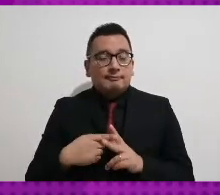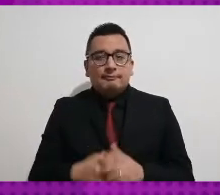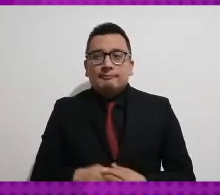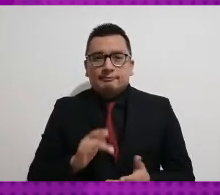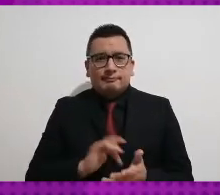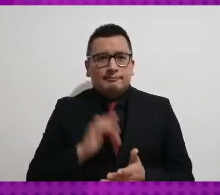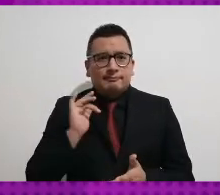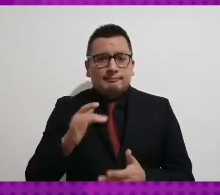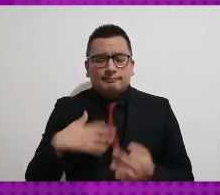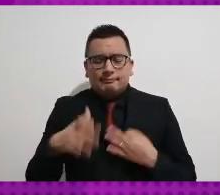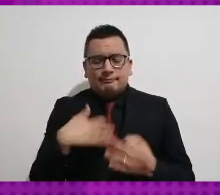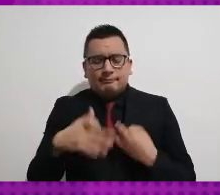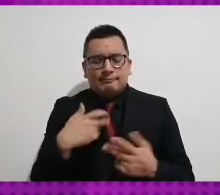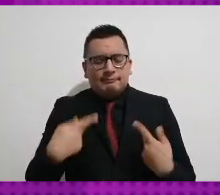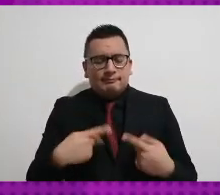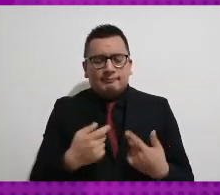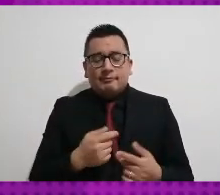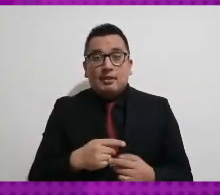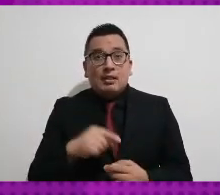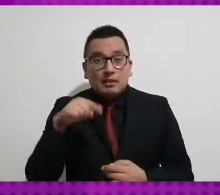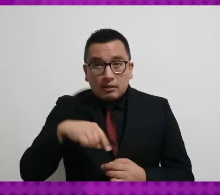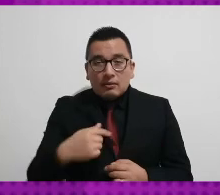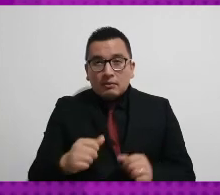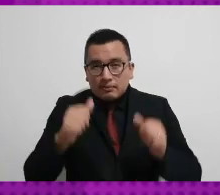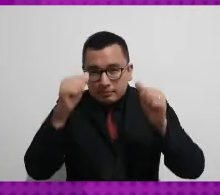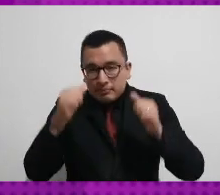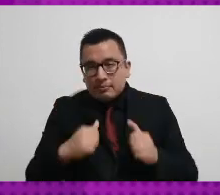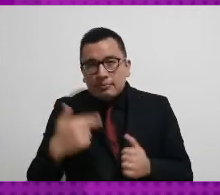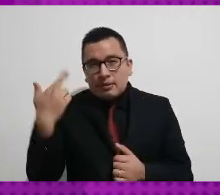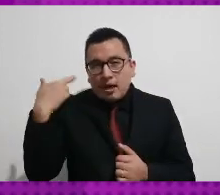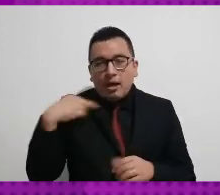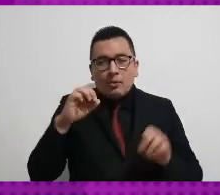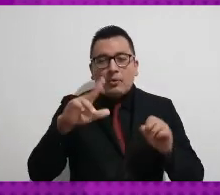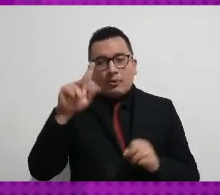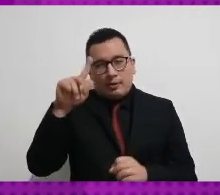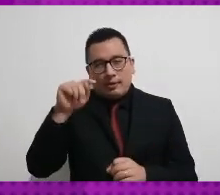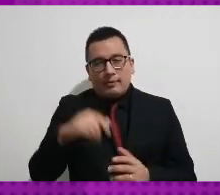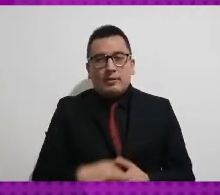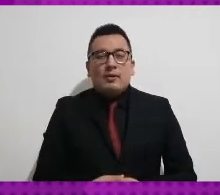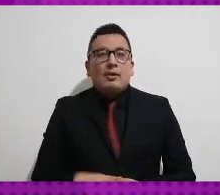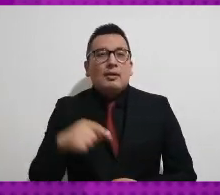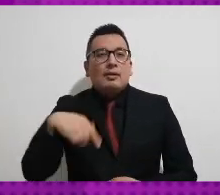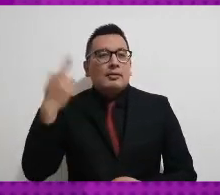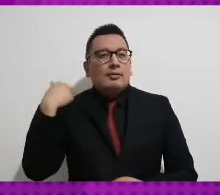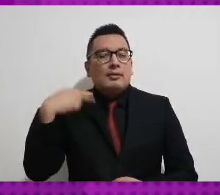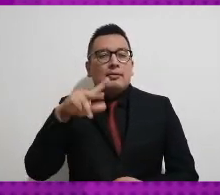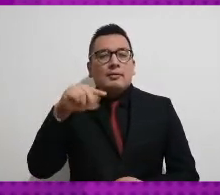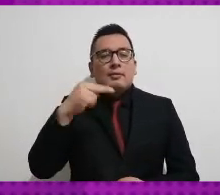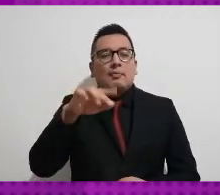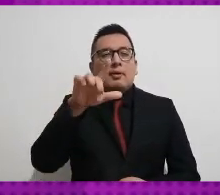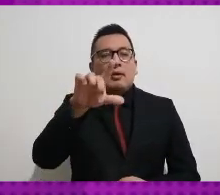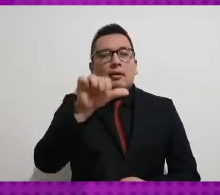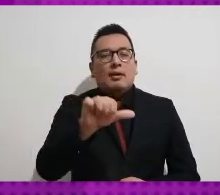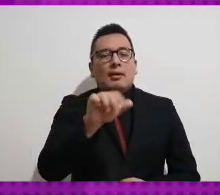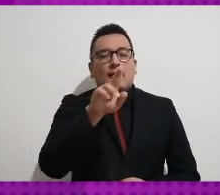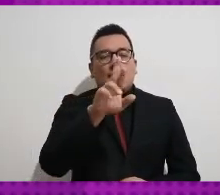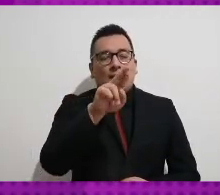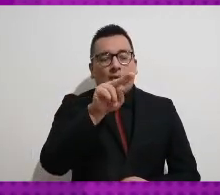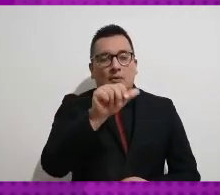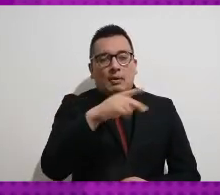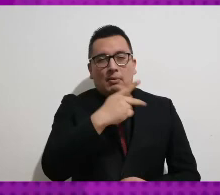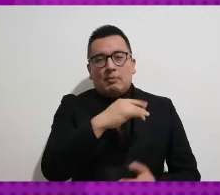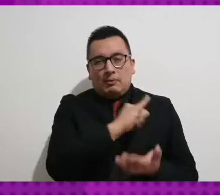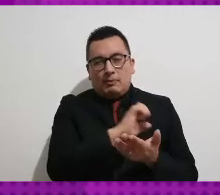Contraloría Interna. Muchísimas gracias a todas las personas que nos han sintonizado a través de radio y de televisión en La Urna, programa